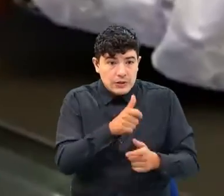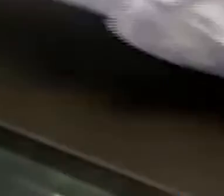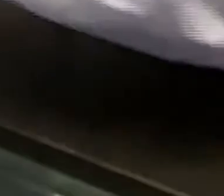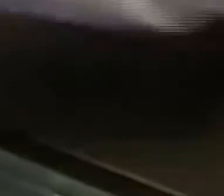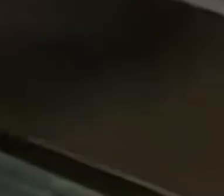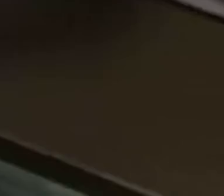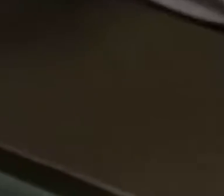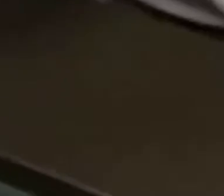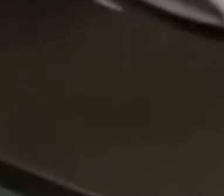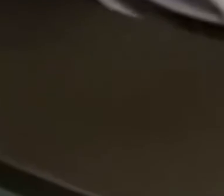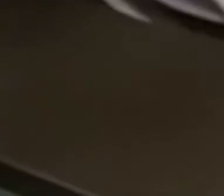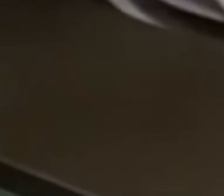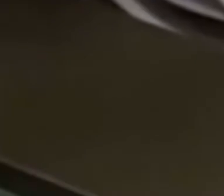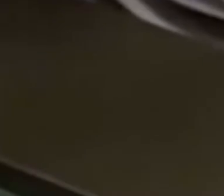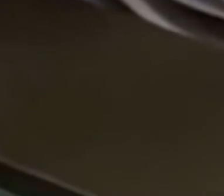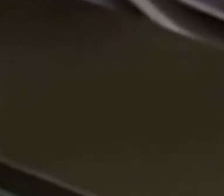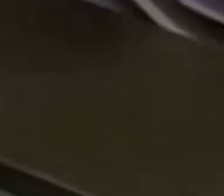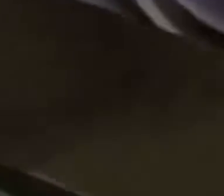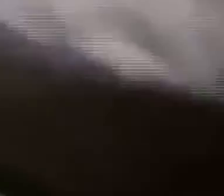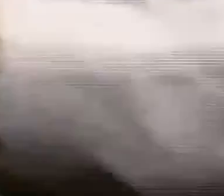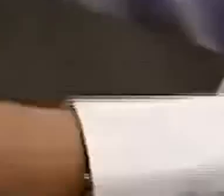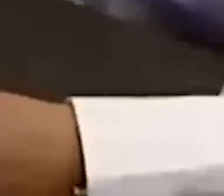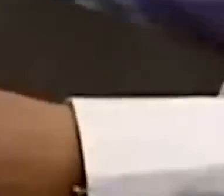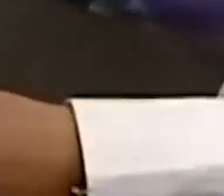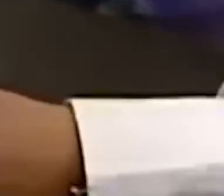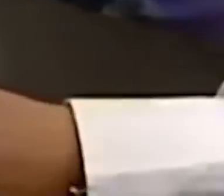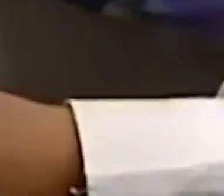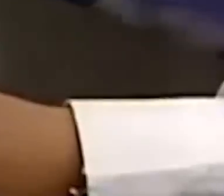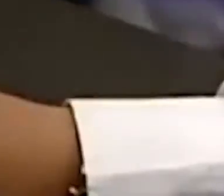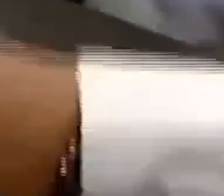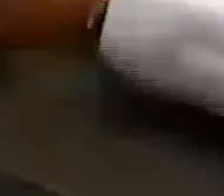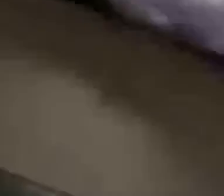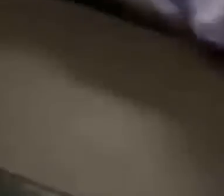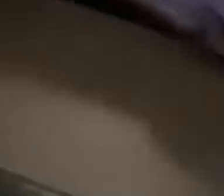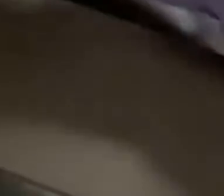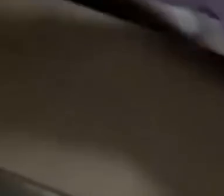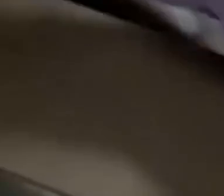no tuvieran trabajo producto de haber perdido su empleo a causa de la panda